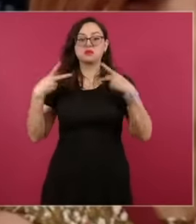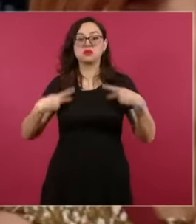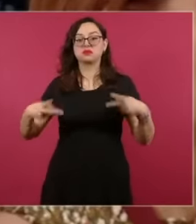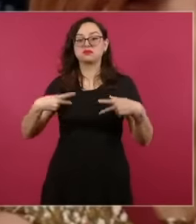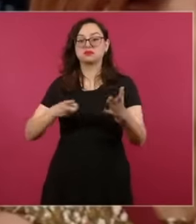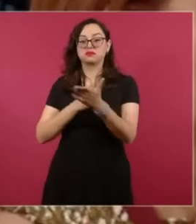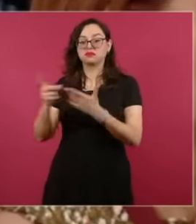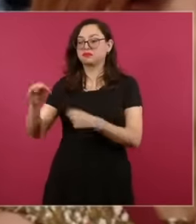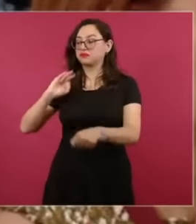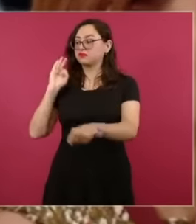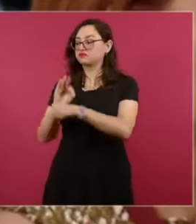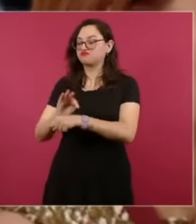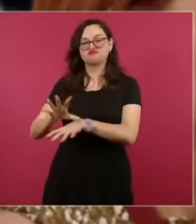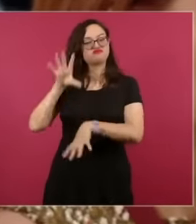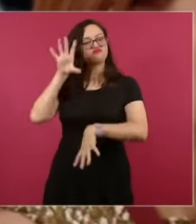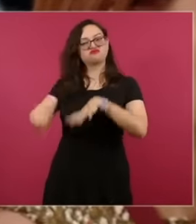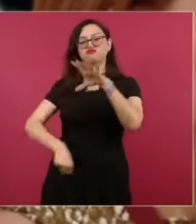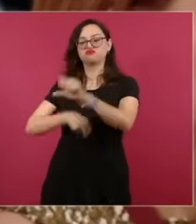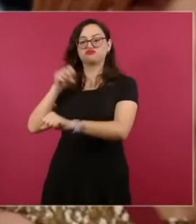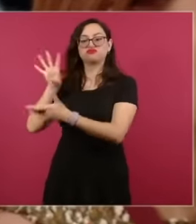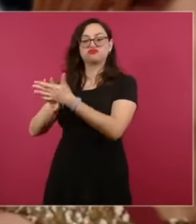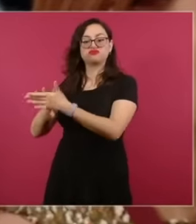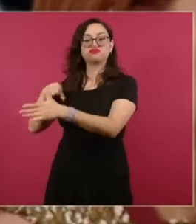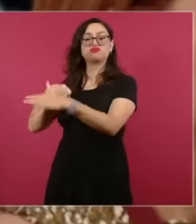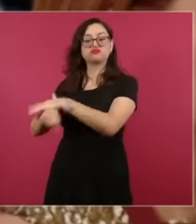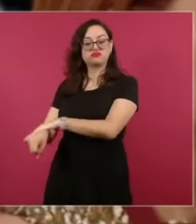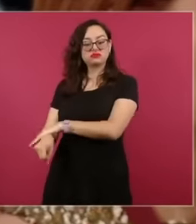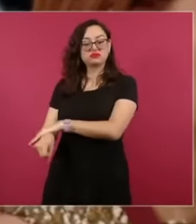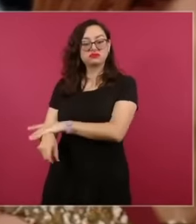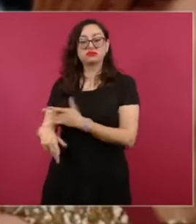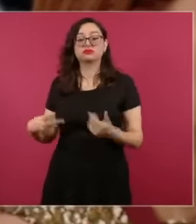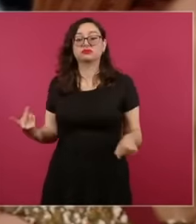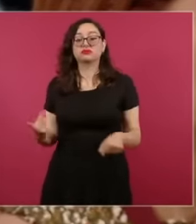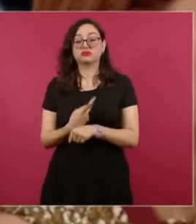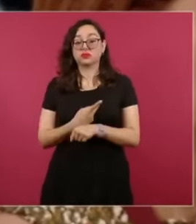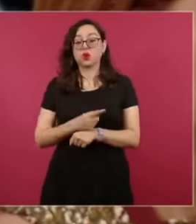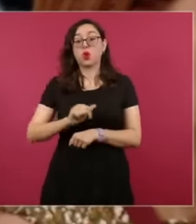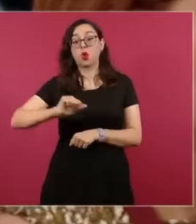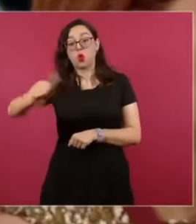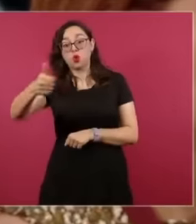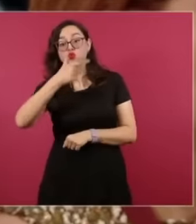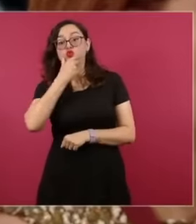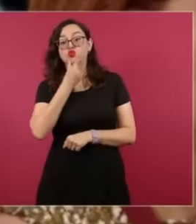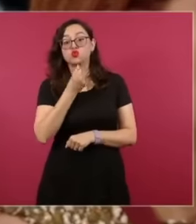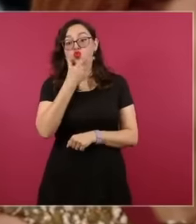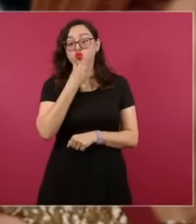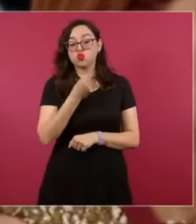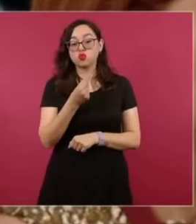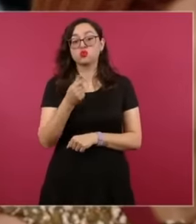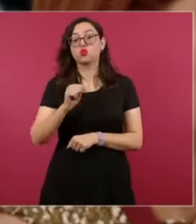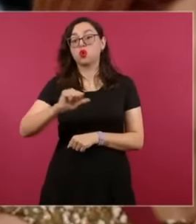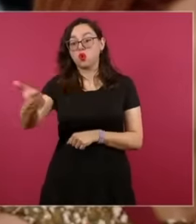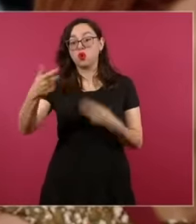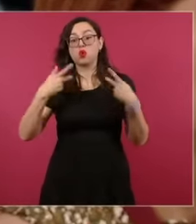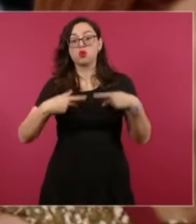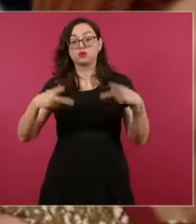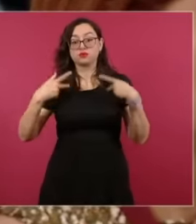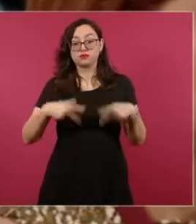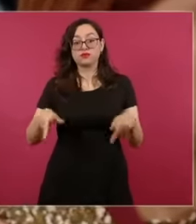derechos humanos. En este panorama, y faltó decir que tampoco dejaron inscribir a un gran porcentaje de la